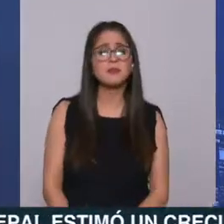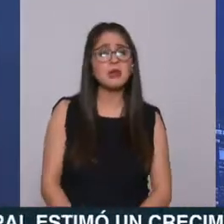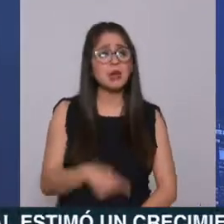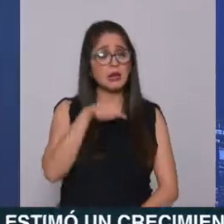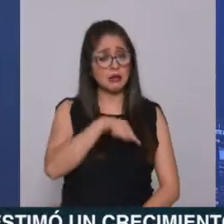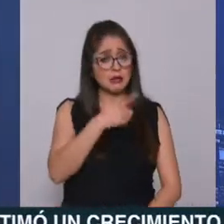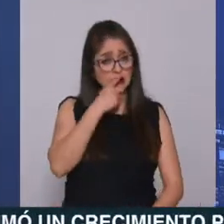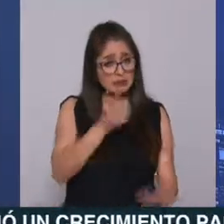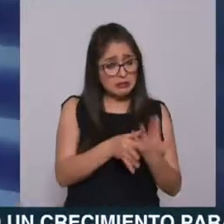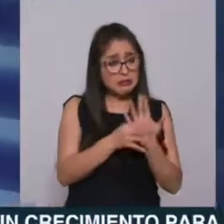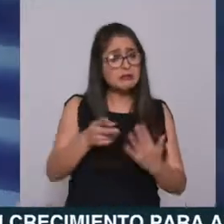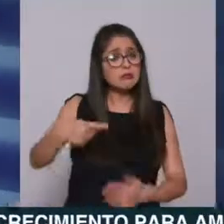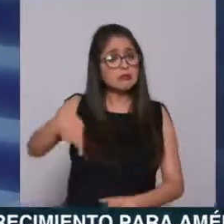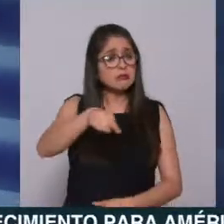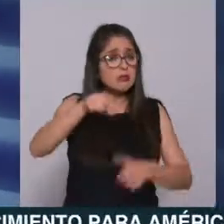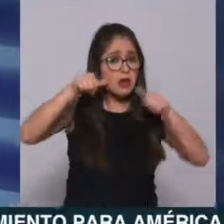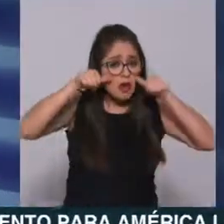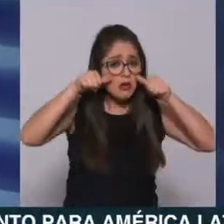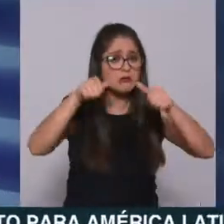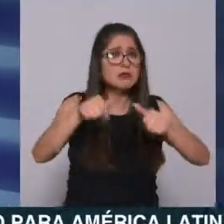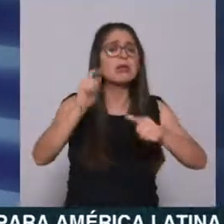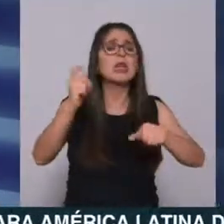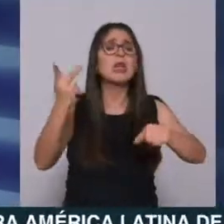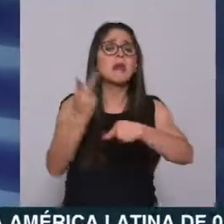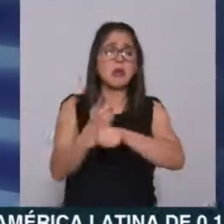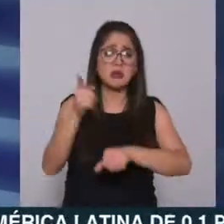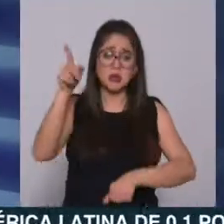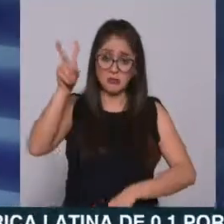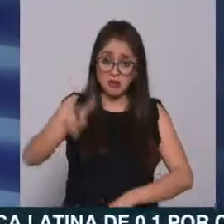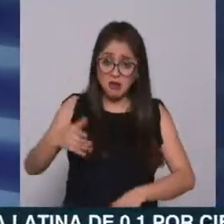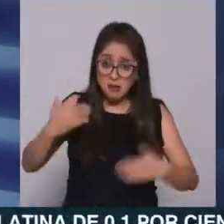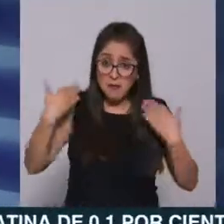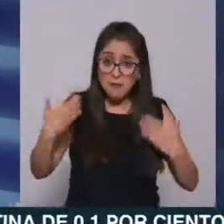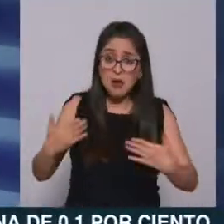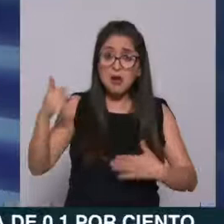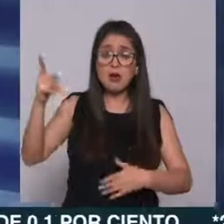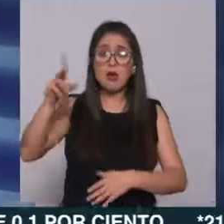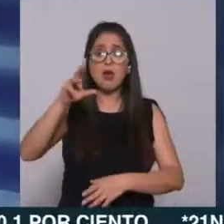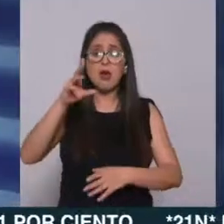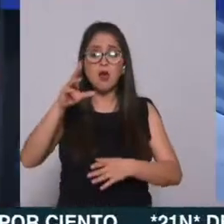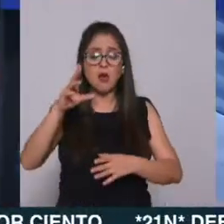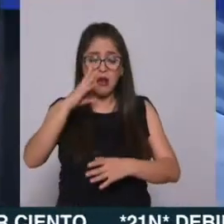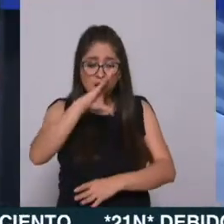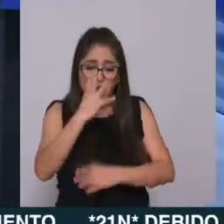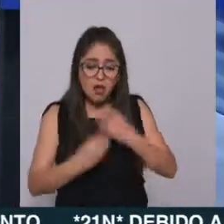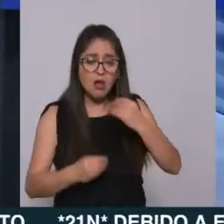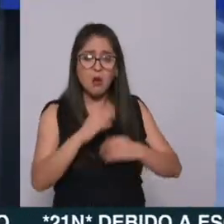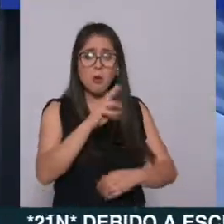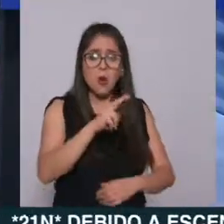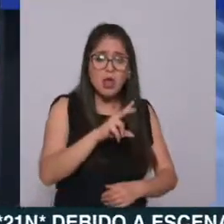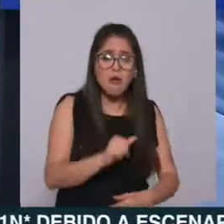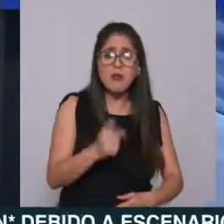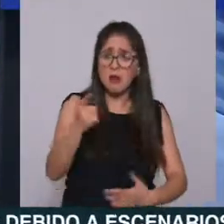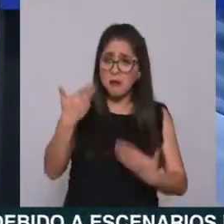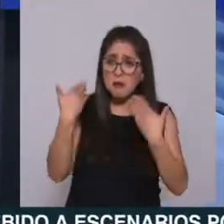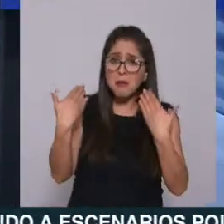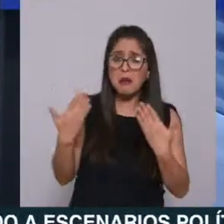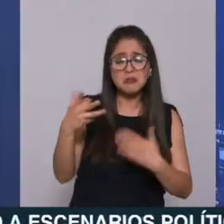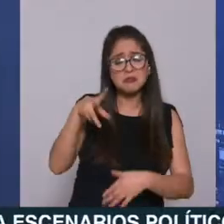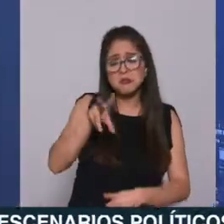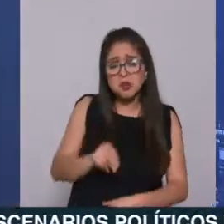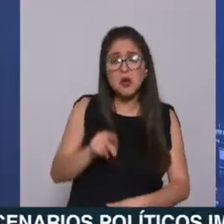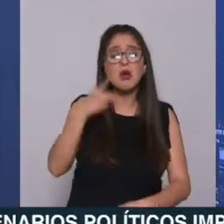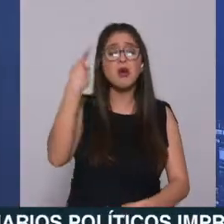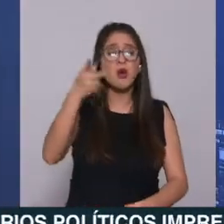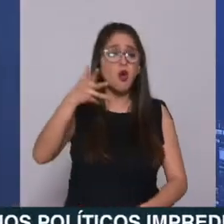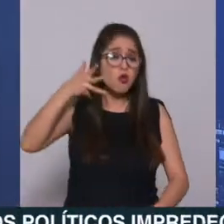de lo que ocurra allá, que no está pues del todo a gusto de la forma en la que sale, pero que va a continuar al pendiente de lo que ocurra. ¿Va a volver la